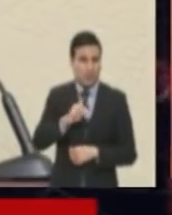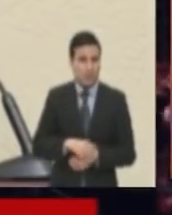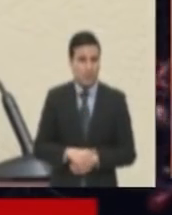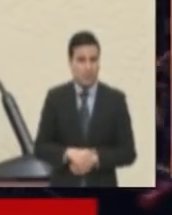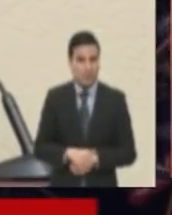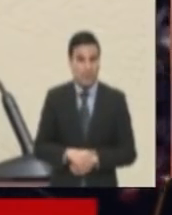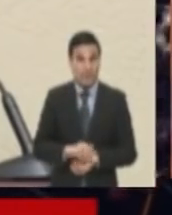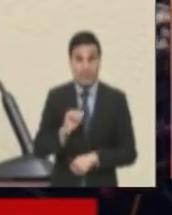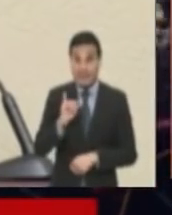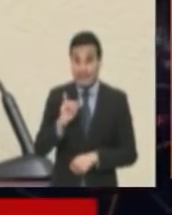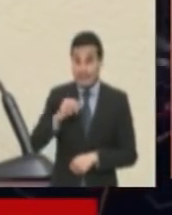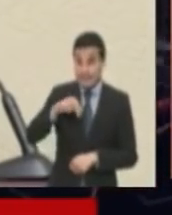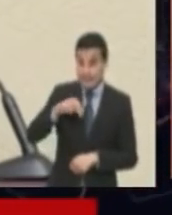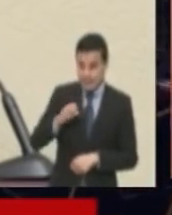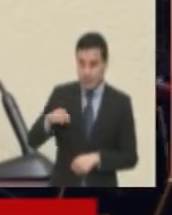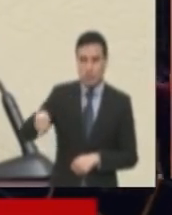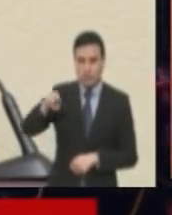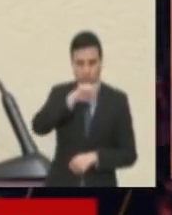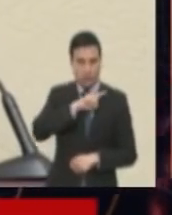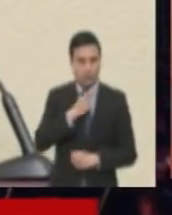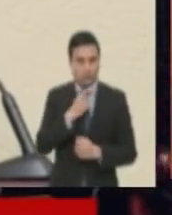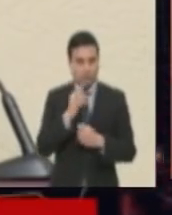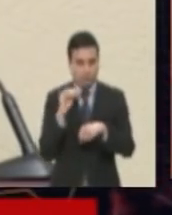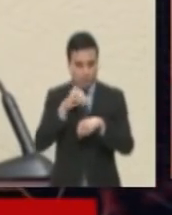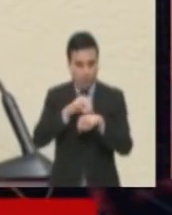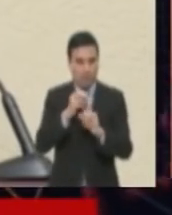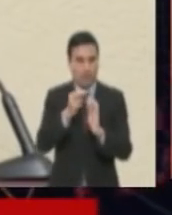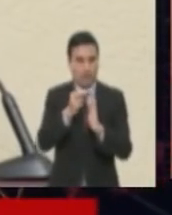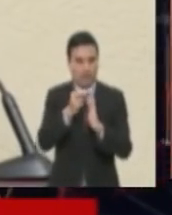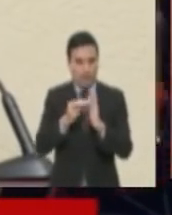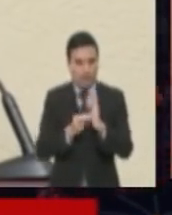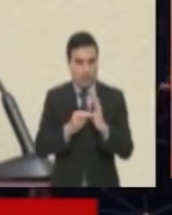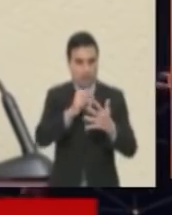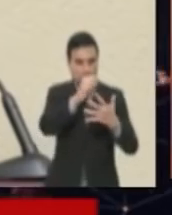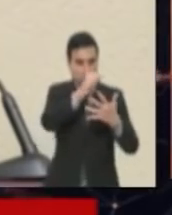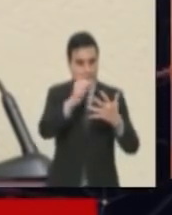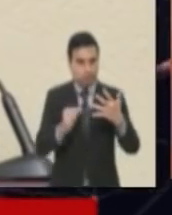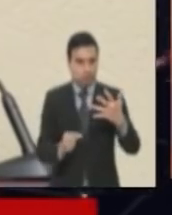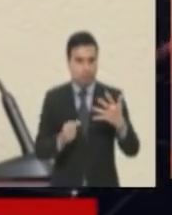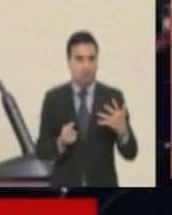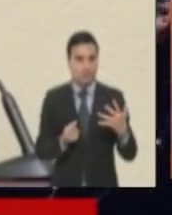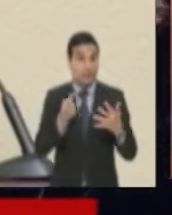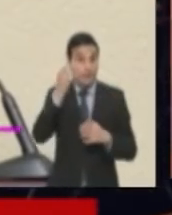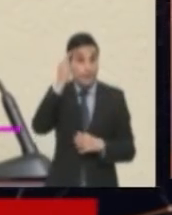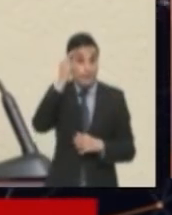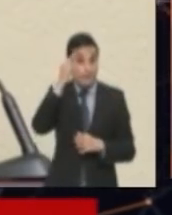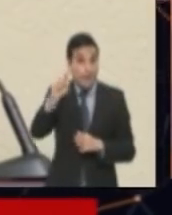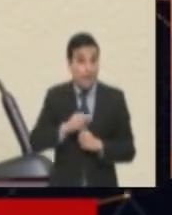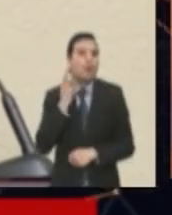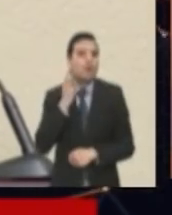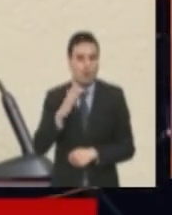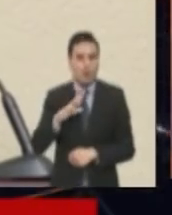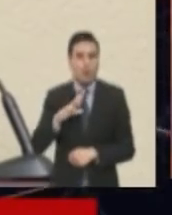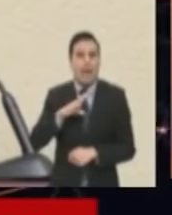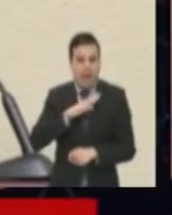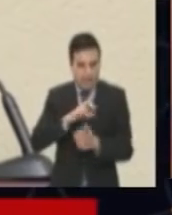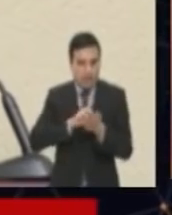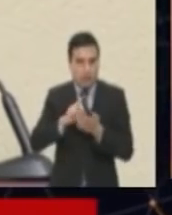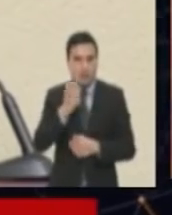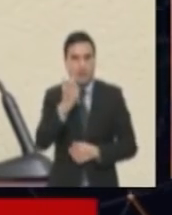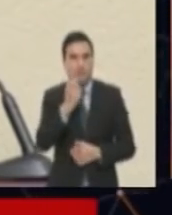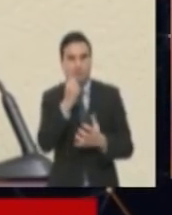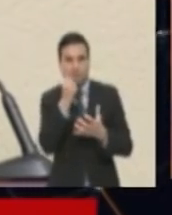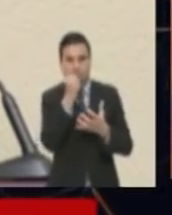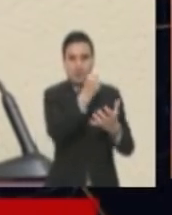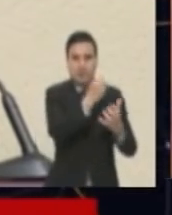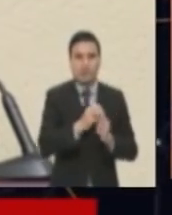rato, modificando el presupuesto, porque eso no se puede hacer, dado que es un acto consumado, es un ejercicio de